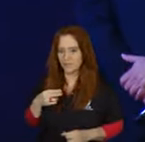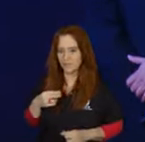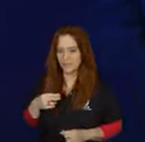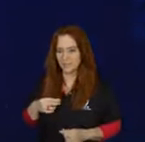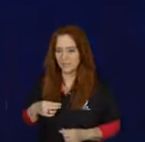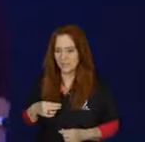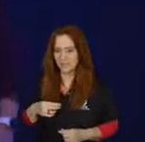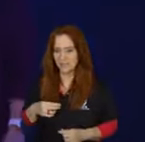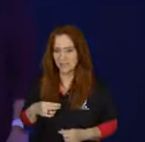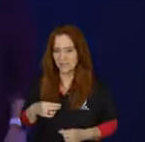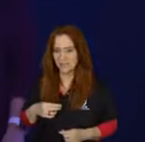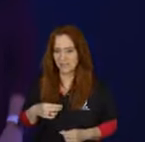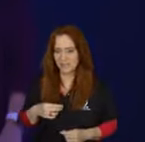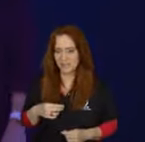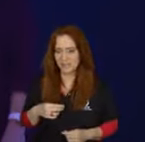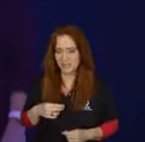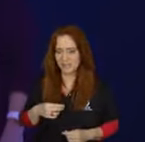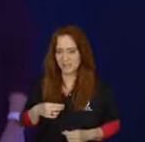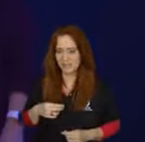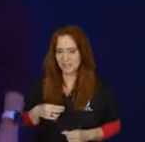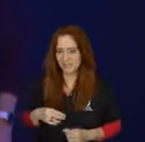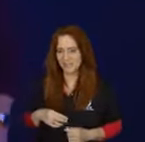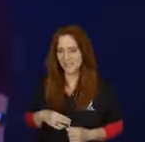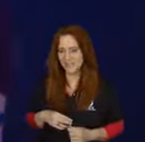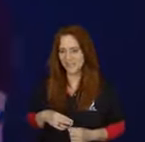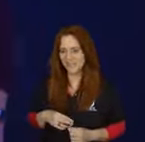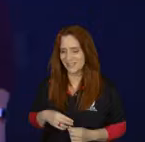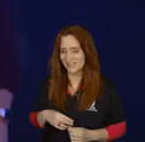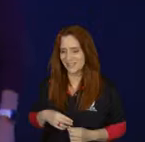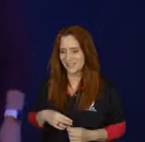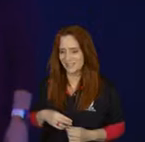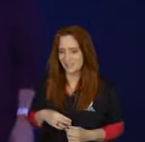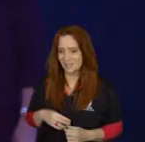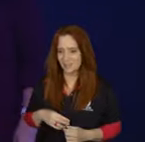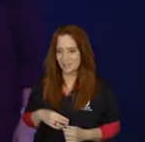tremenda. Adelante, ¿dónde está? No ha llegado, nena.